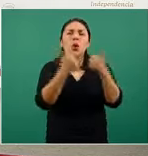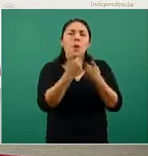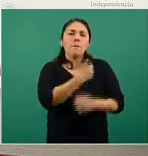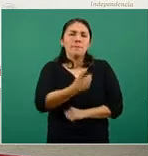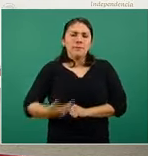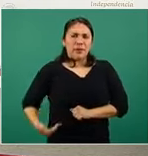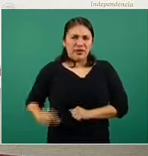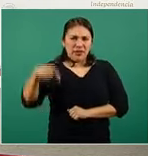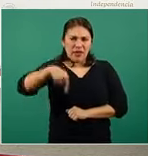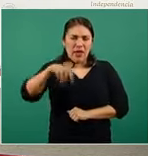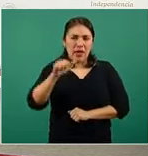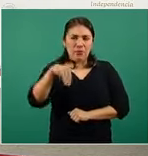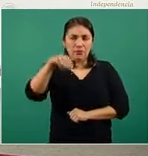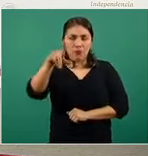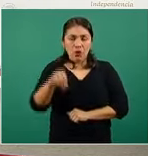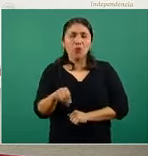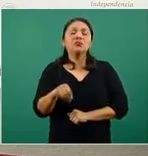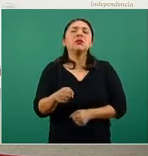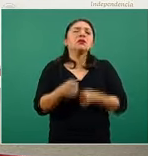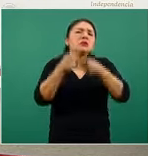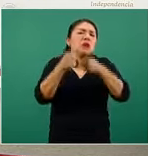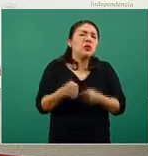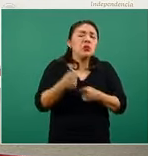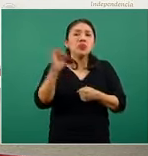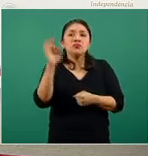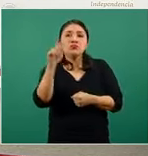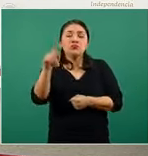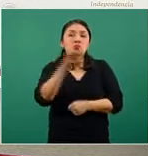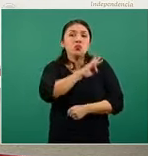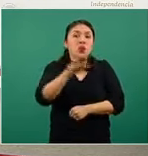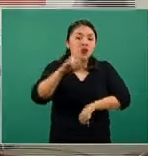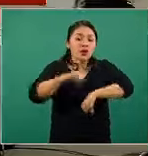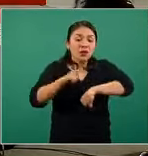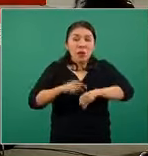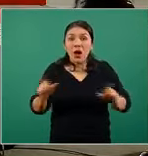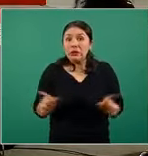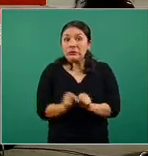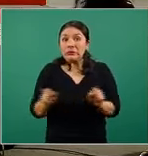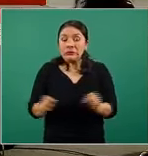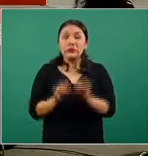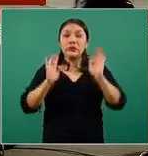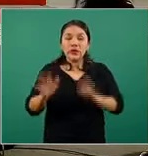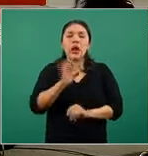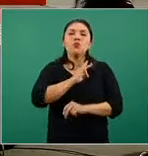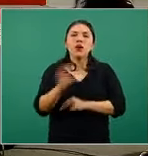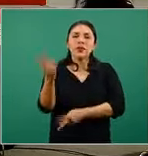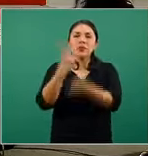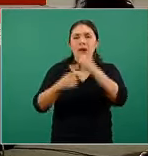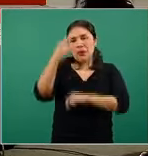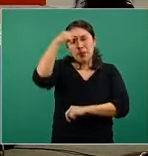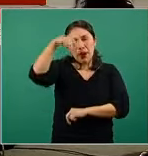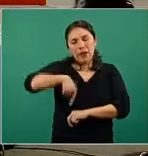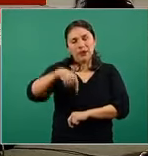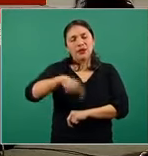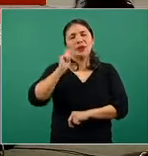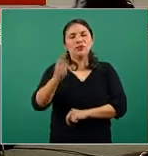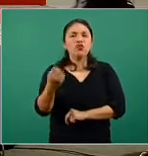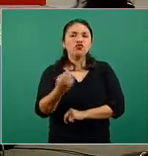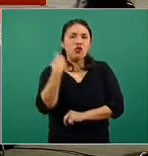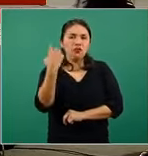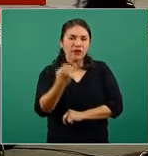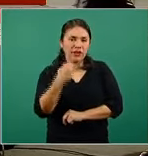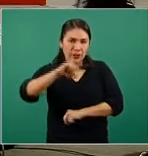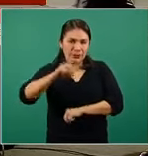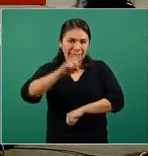presidente de la República y de seguro, en la medida que termine en tiempo, podrá sumarse y acompañarnos en